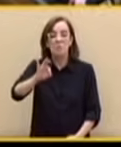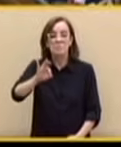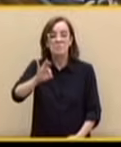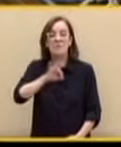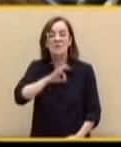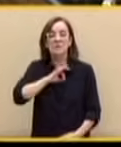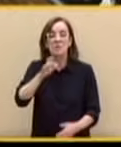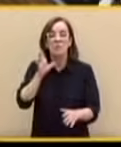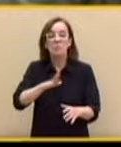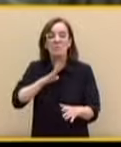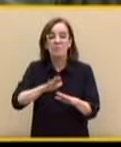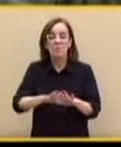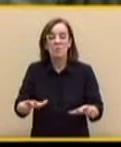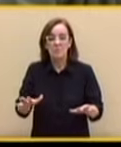señorías,